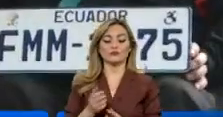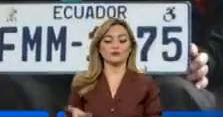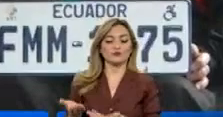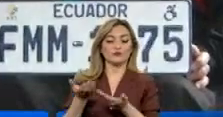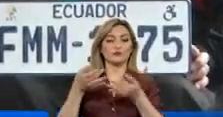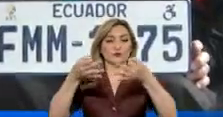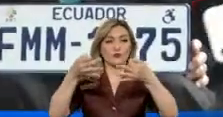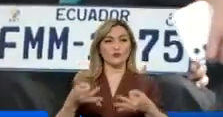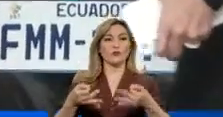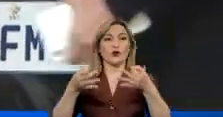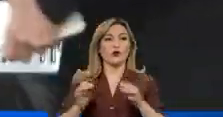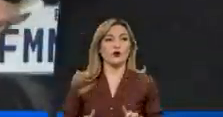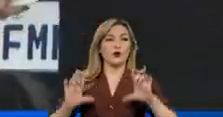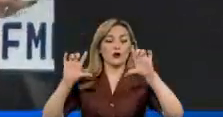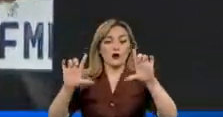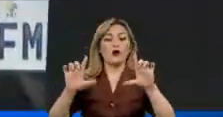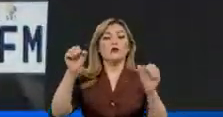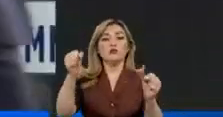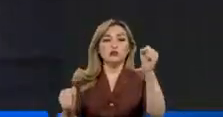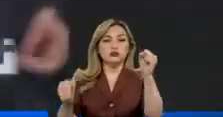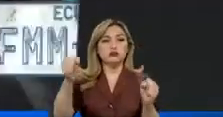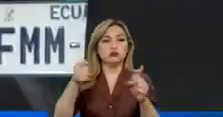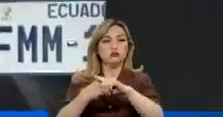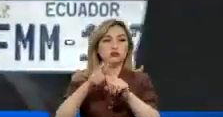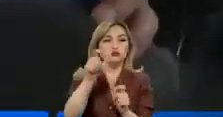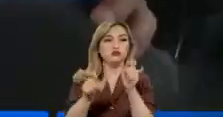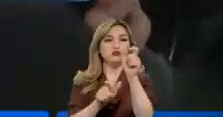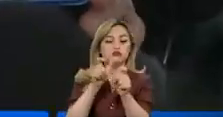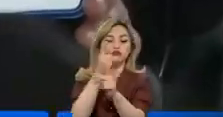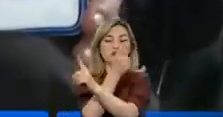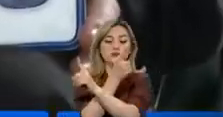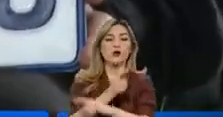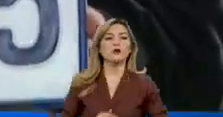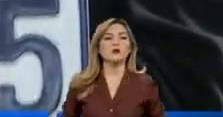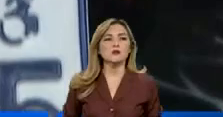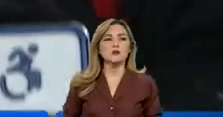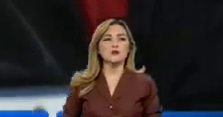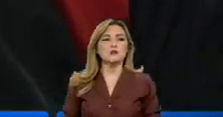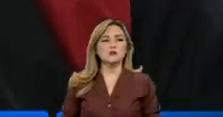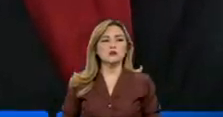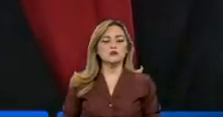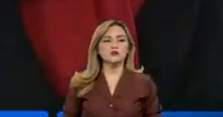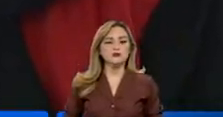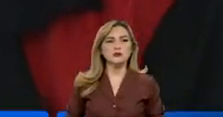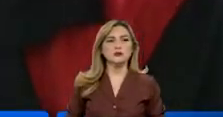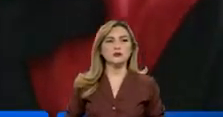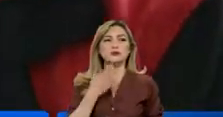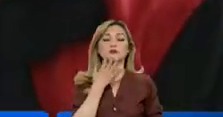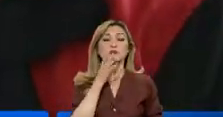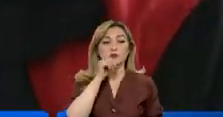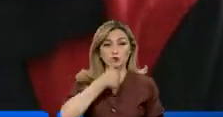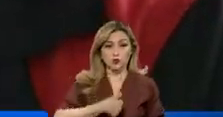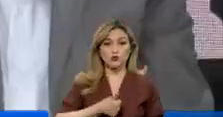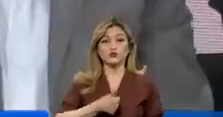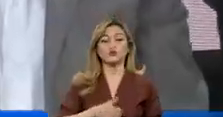entrega oficial de placas de vehículos distintivas para las personas con discapacidad. Son de color azul